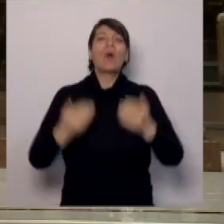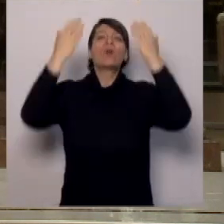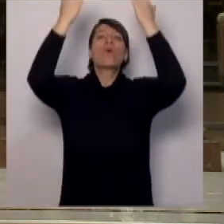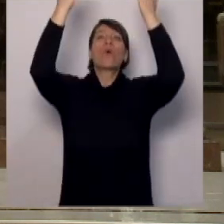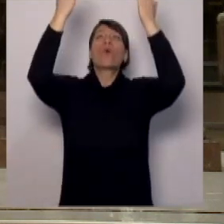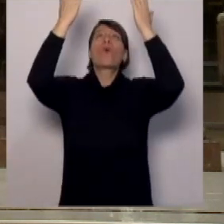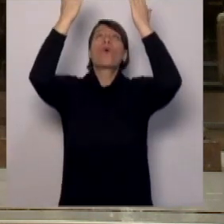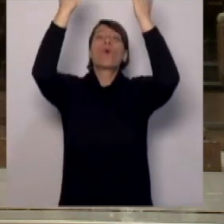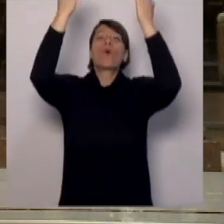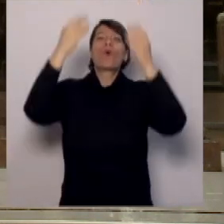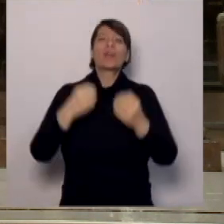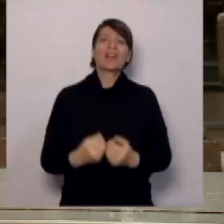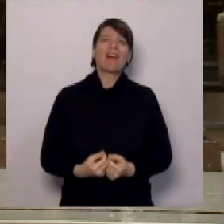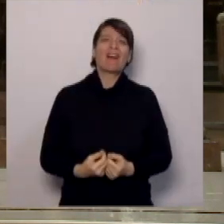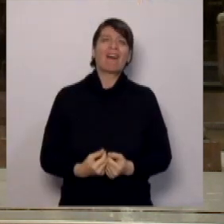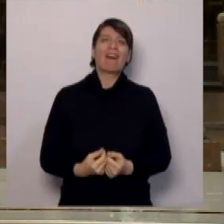Gloria,